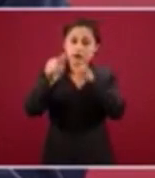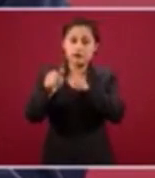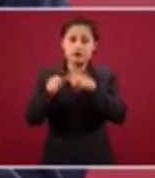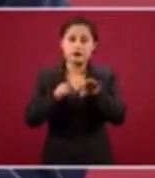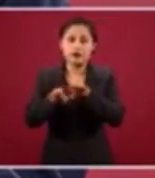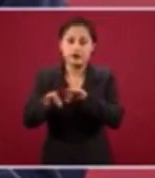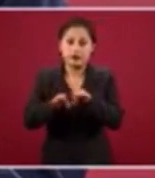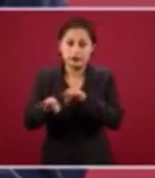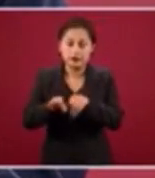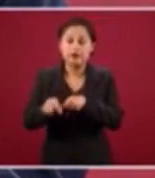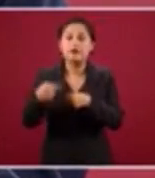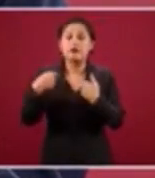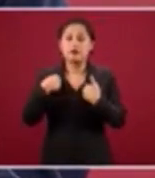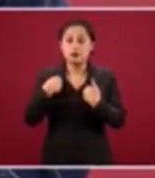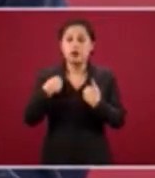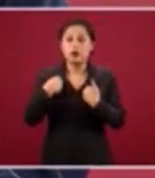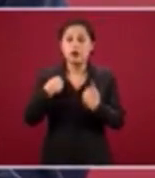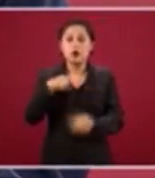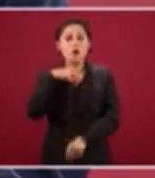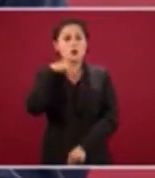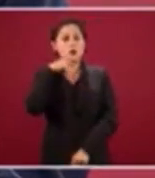solo preocupado, estoy ocupado.